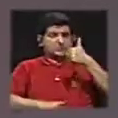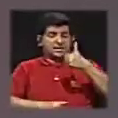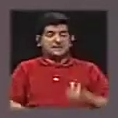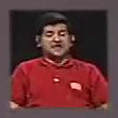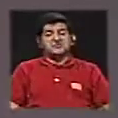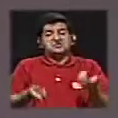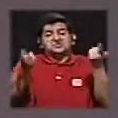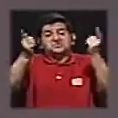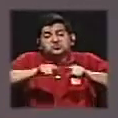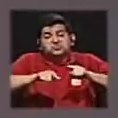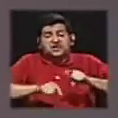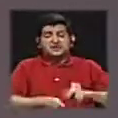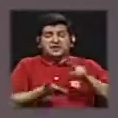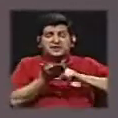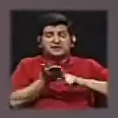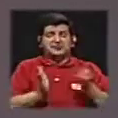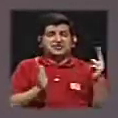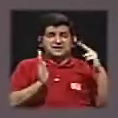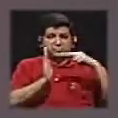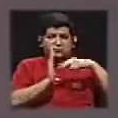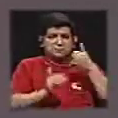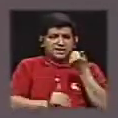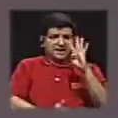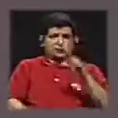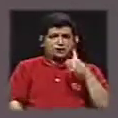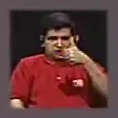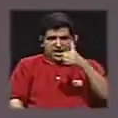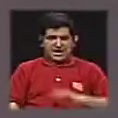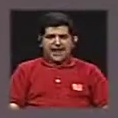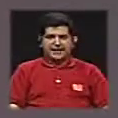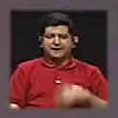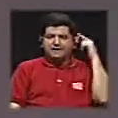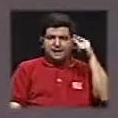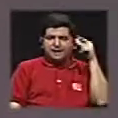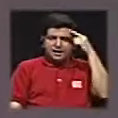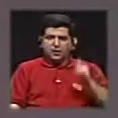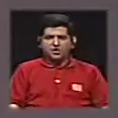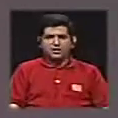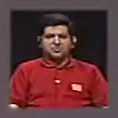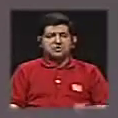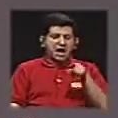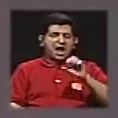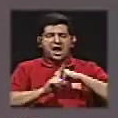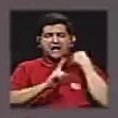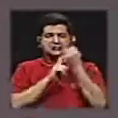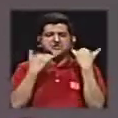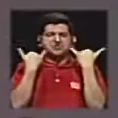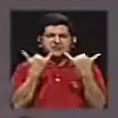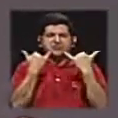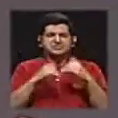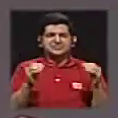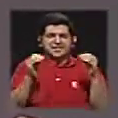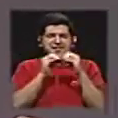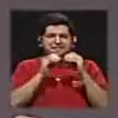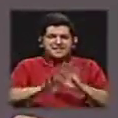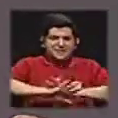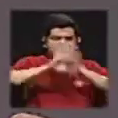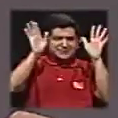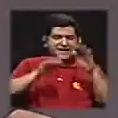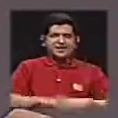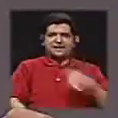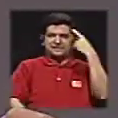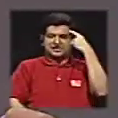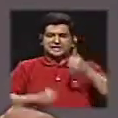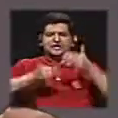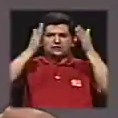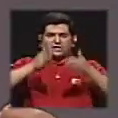ganase Liberación Nacional en el 2014. Entonces, evidentemente, el camino se allanaba para quien tuviese aspiraciones en el